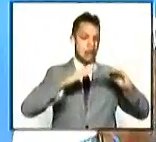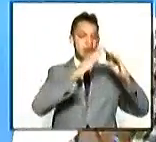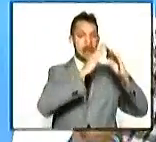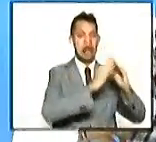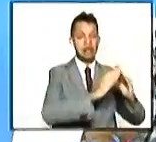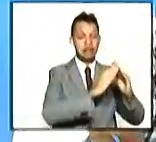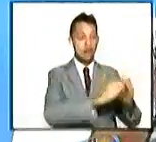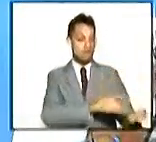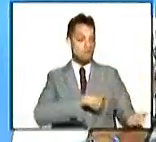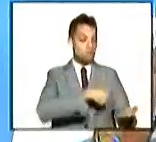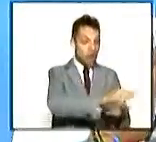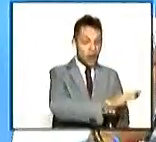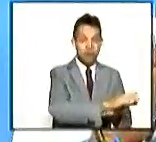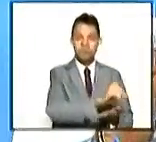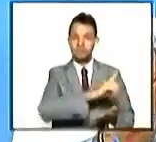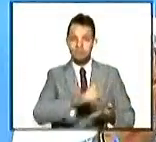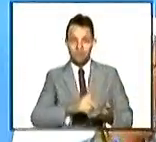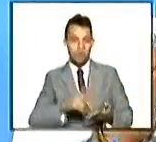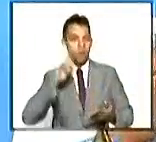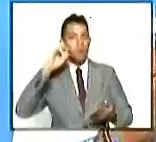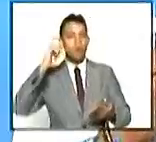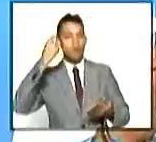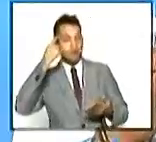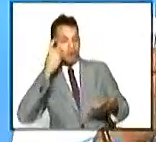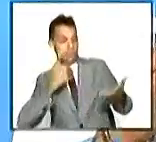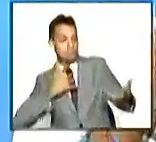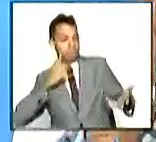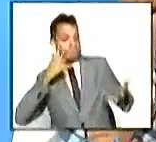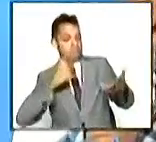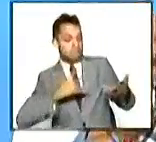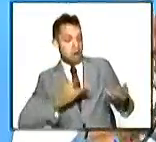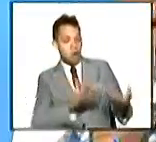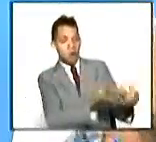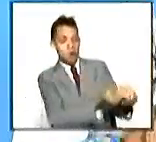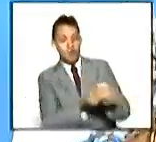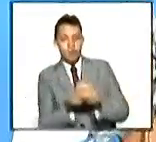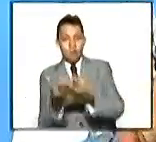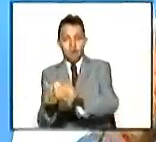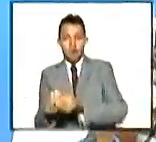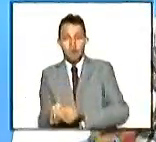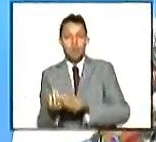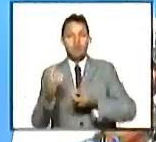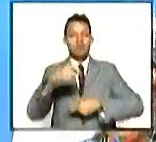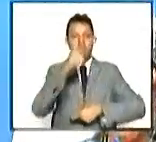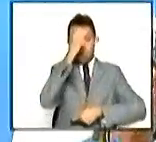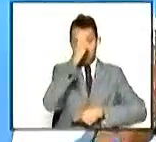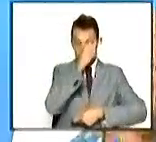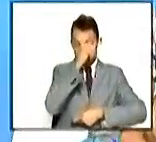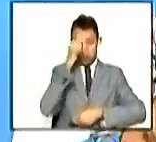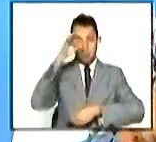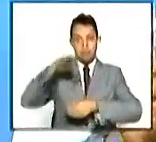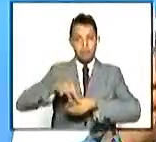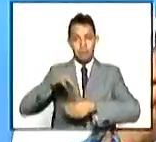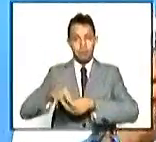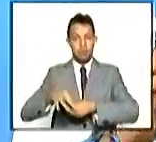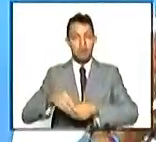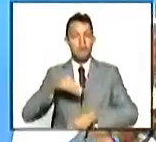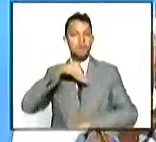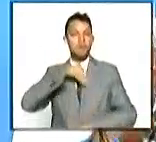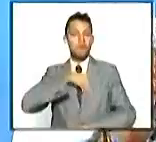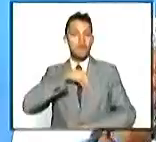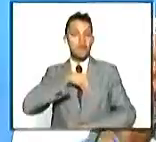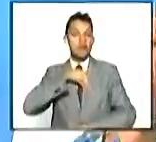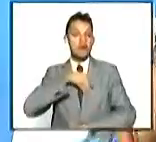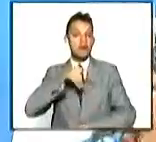y el gobierno está en un meollo tremendo porque el domingo son las elecciones y la plaza principal